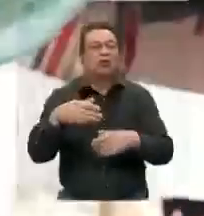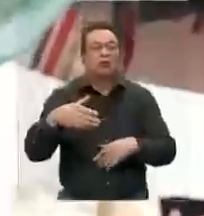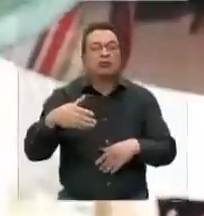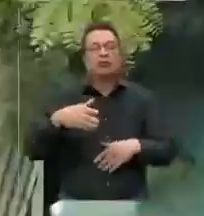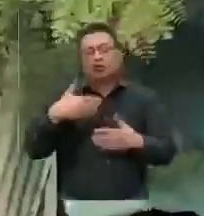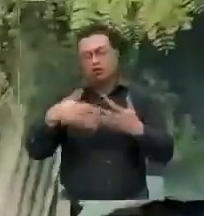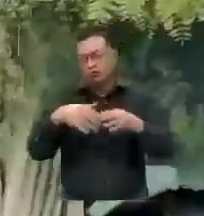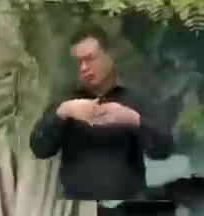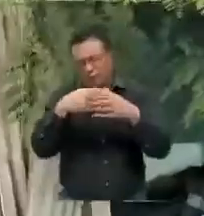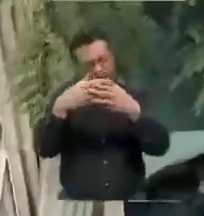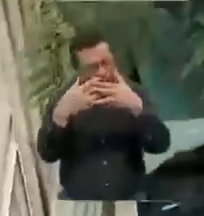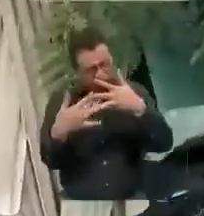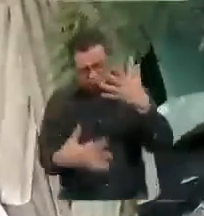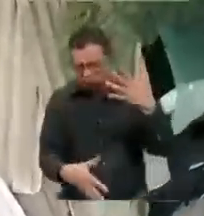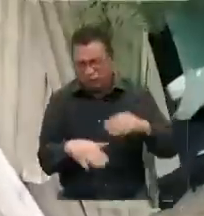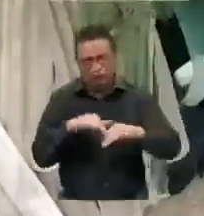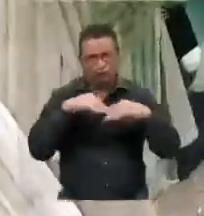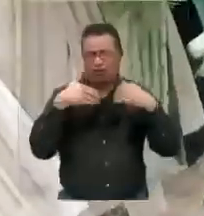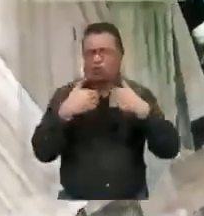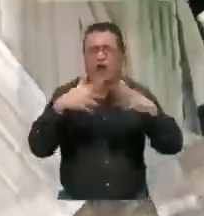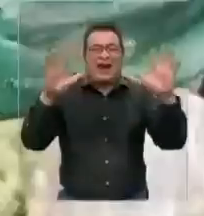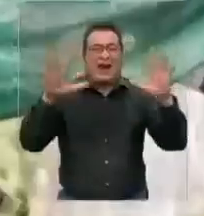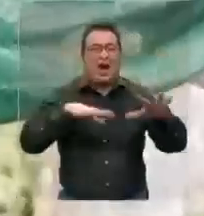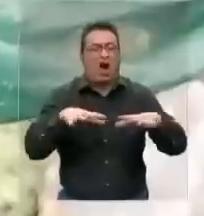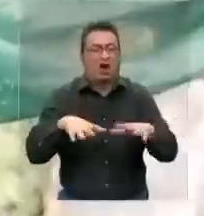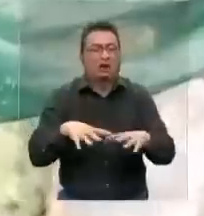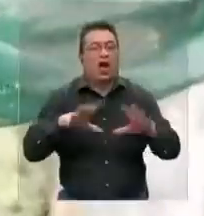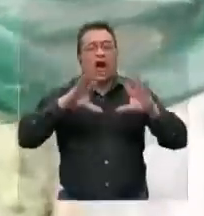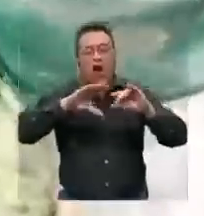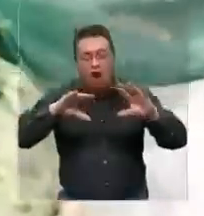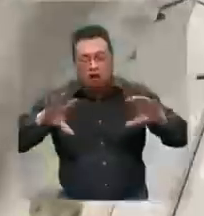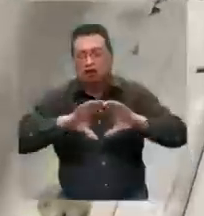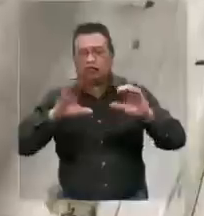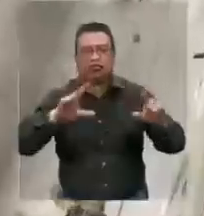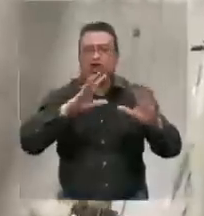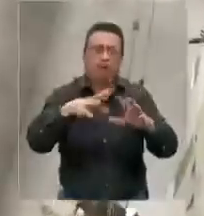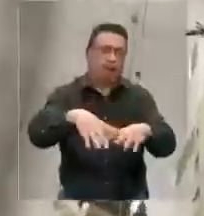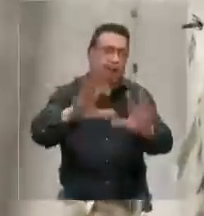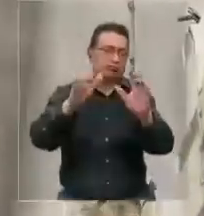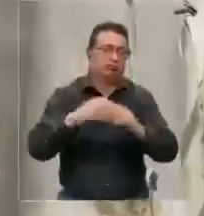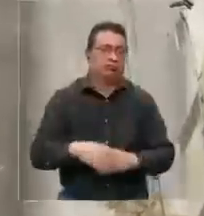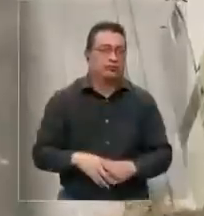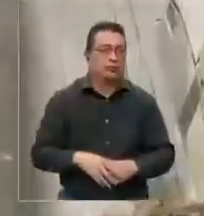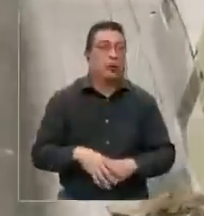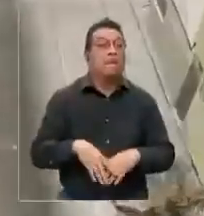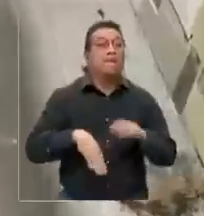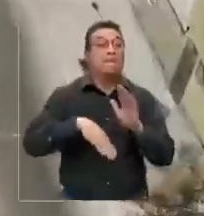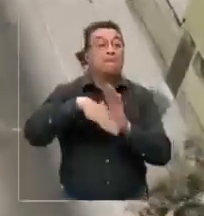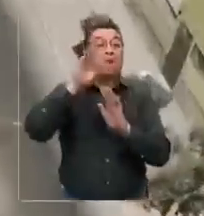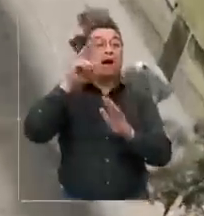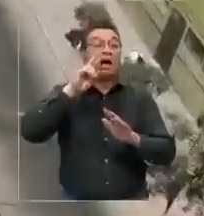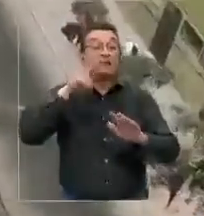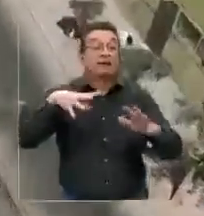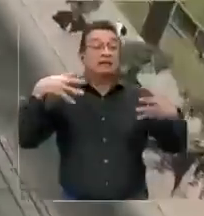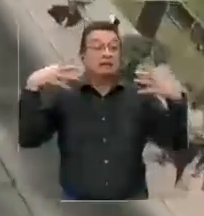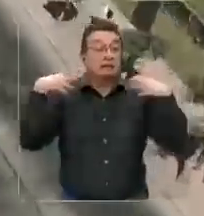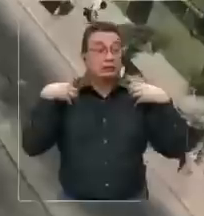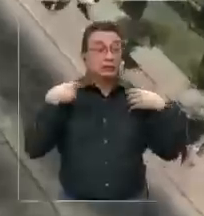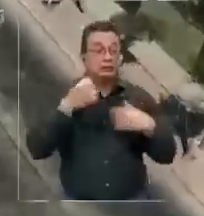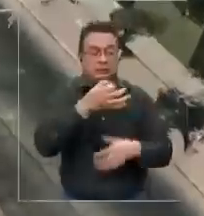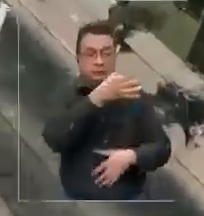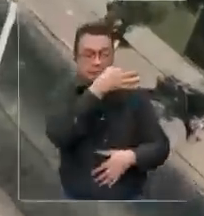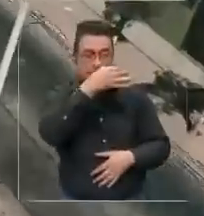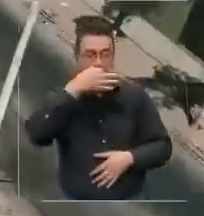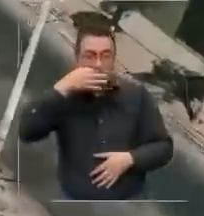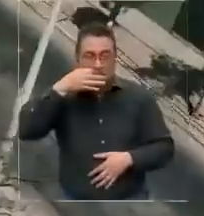todo. Escombro, todo vaya. Colchones, todo vaya. La mayor cantidad de irresponsables que lucran con la